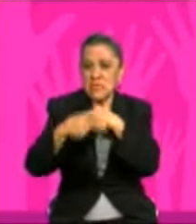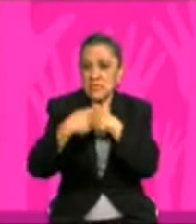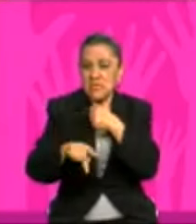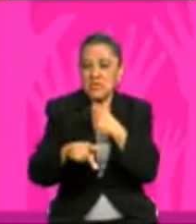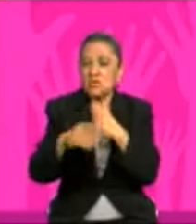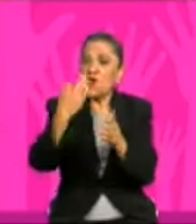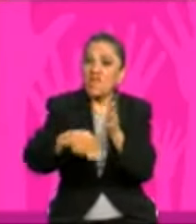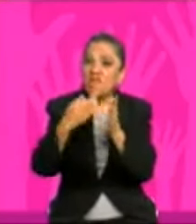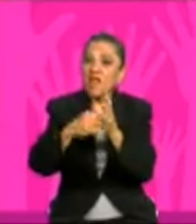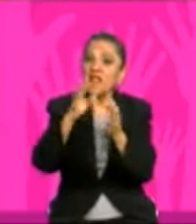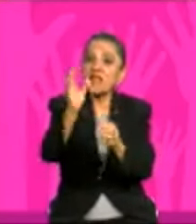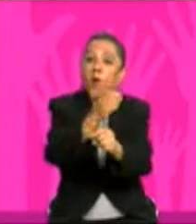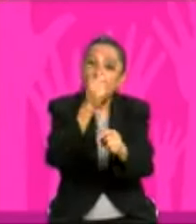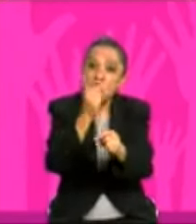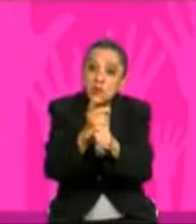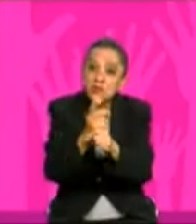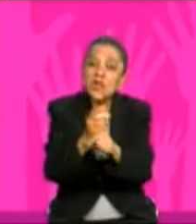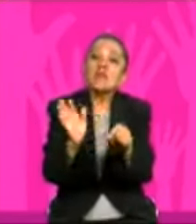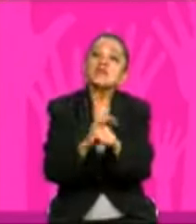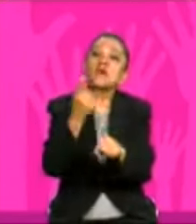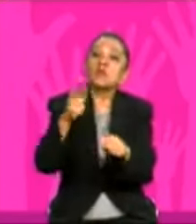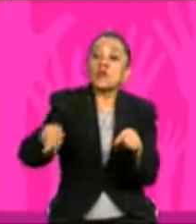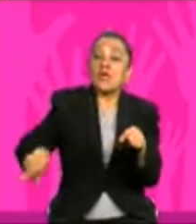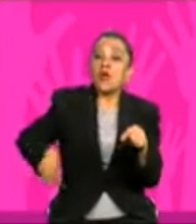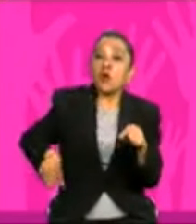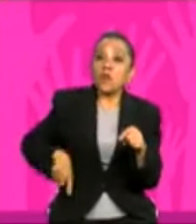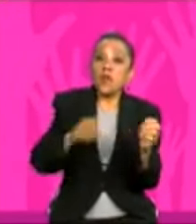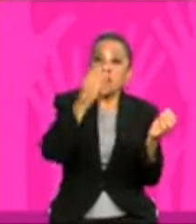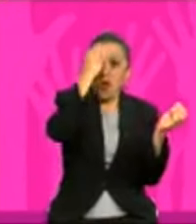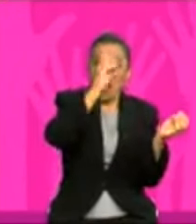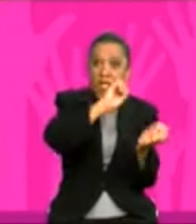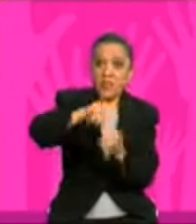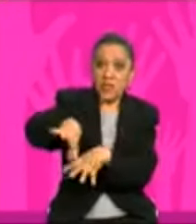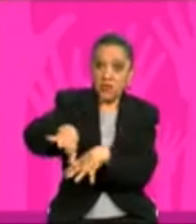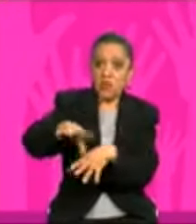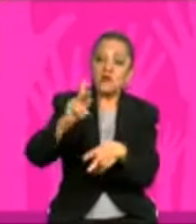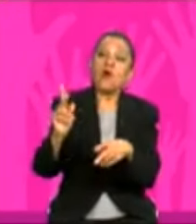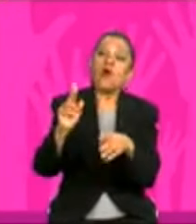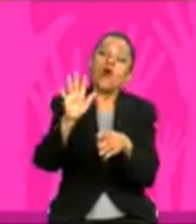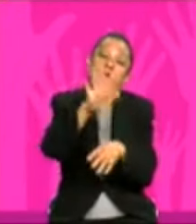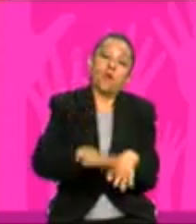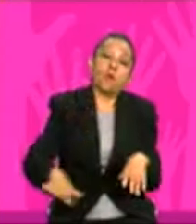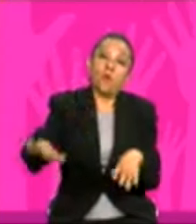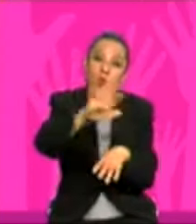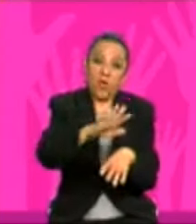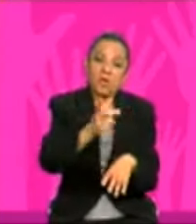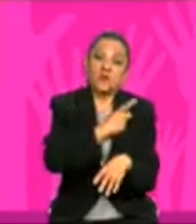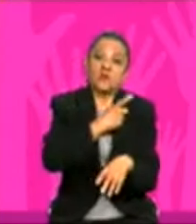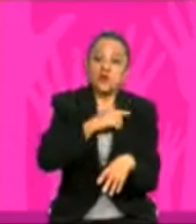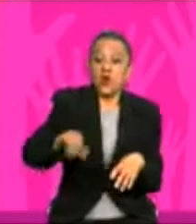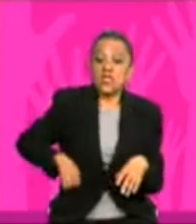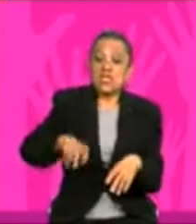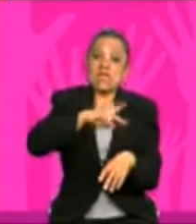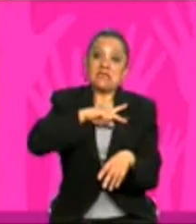de oportunidades como consecuencia de un gobierno que abandonó al pueblo y solo se preocupó por su propio